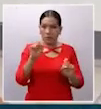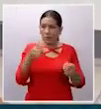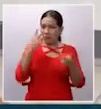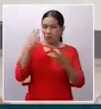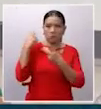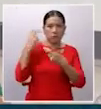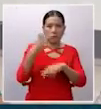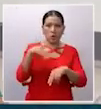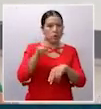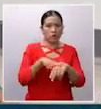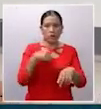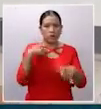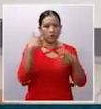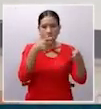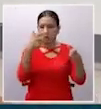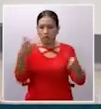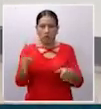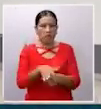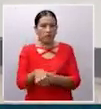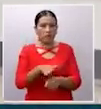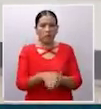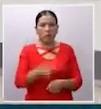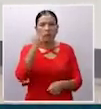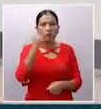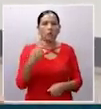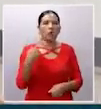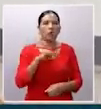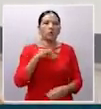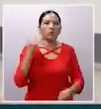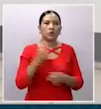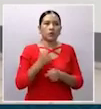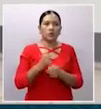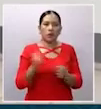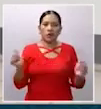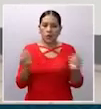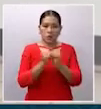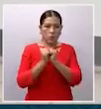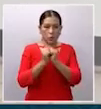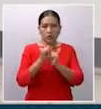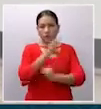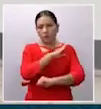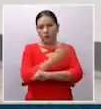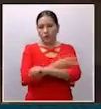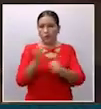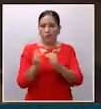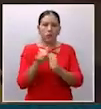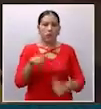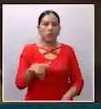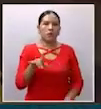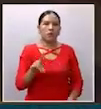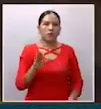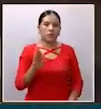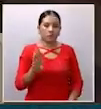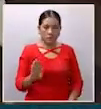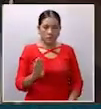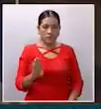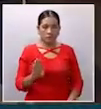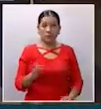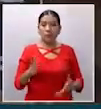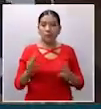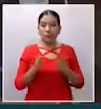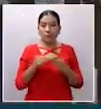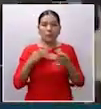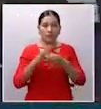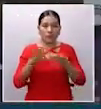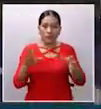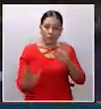total normalidad. Y esto es producto del trabajo conjunto que se ha llevado con IPFB. En este sentido, hemos aperturado planta